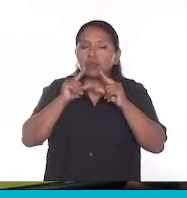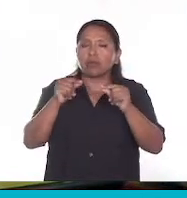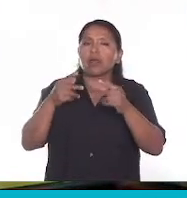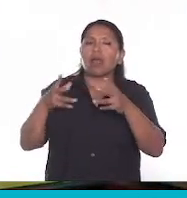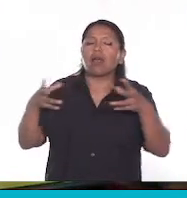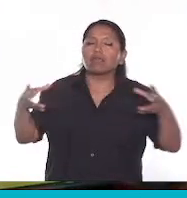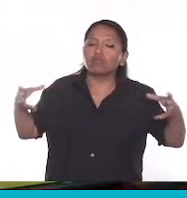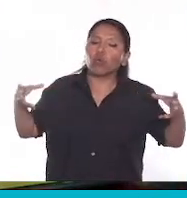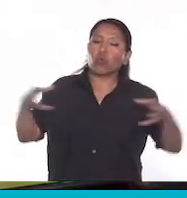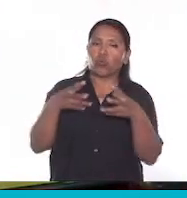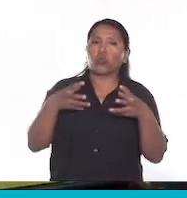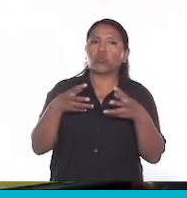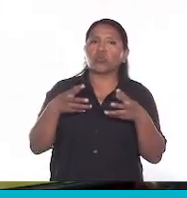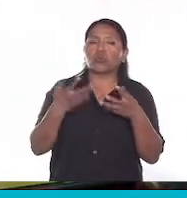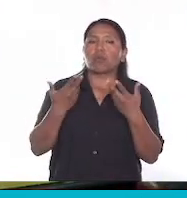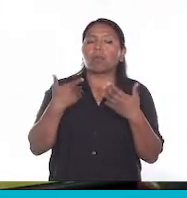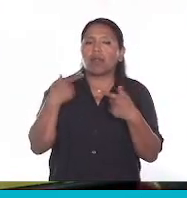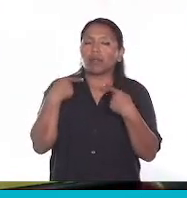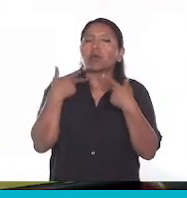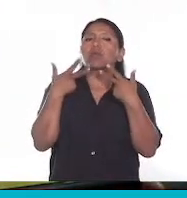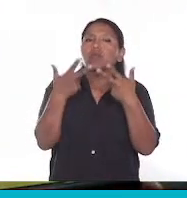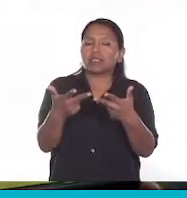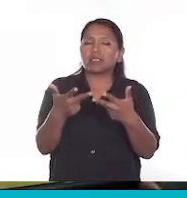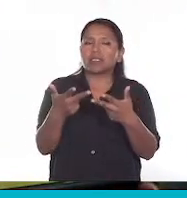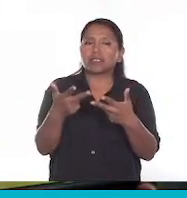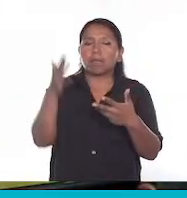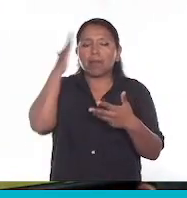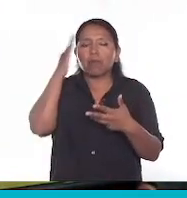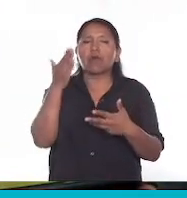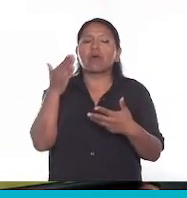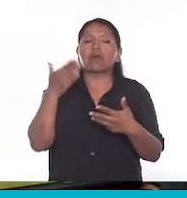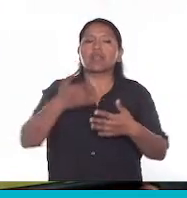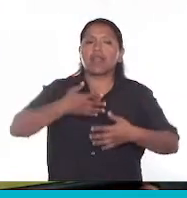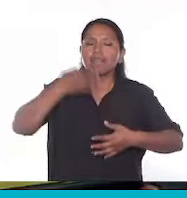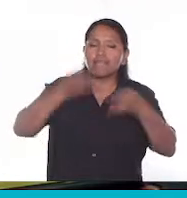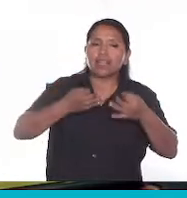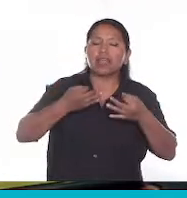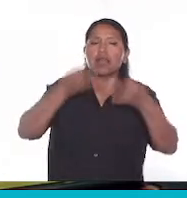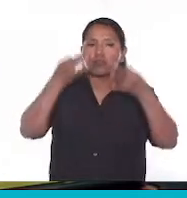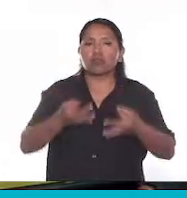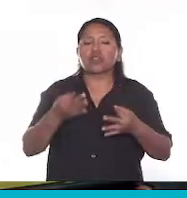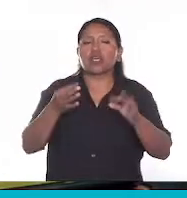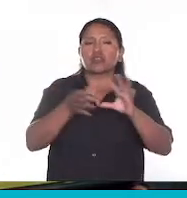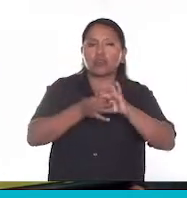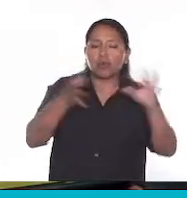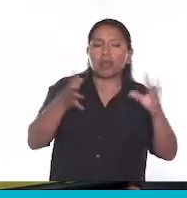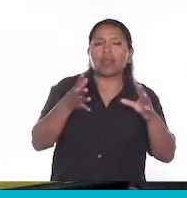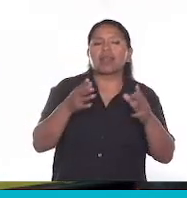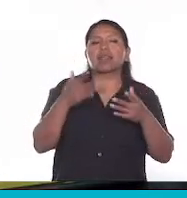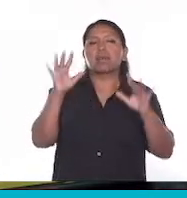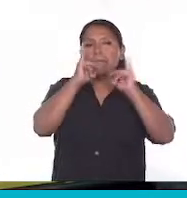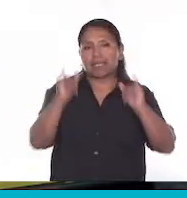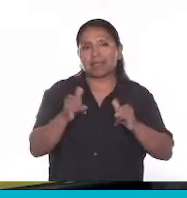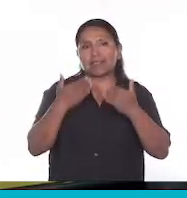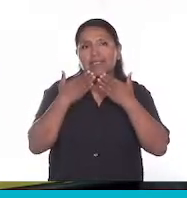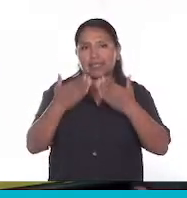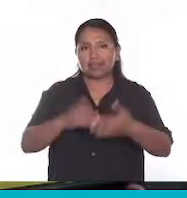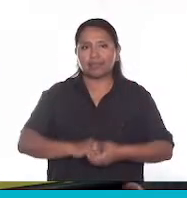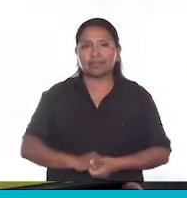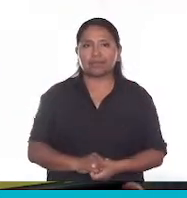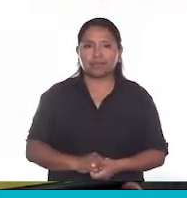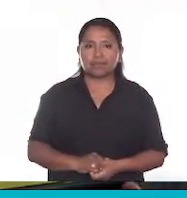común para que podamos seguir diciendo memoria, verdad, justicia, soberanía, democracia y obviamente paz. Gracias.